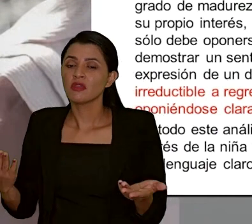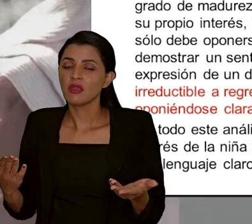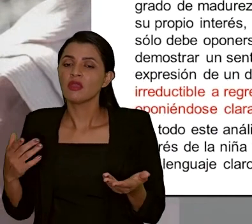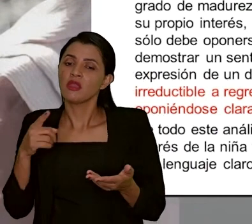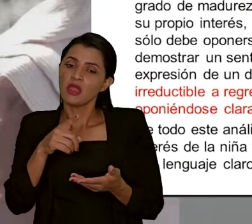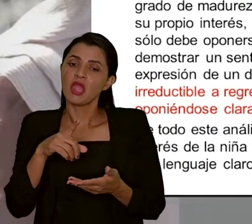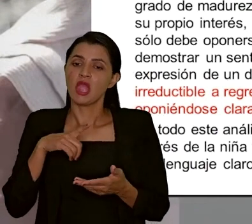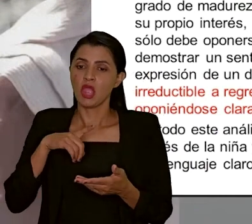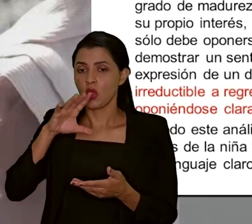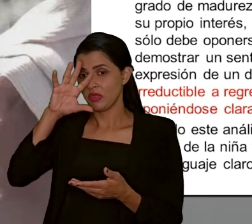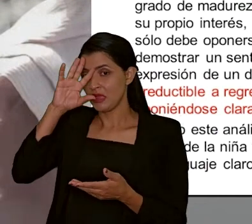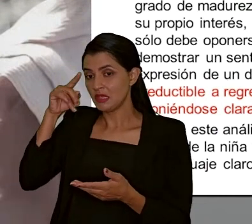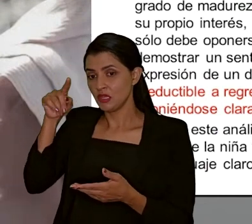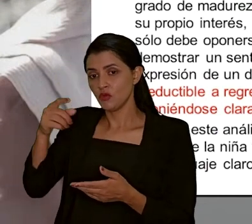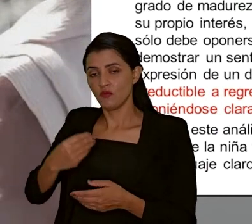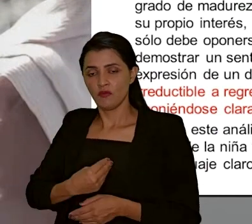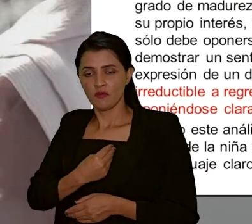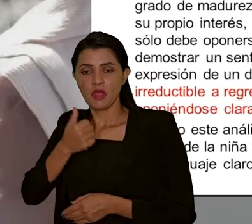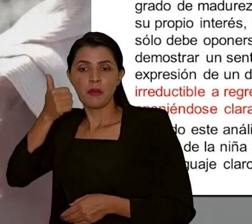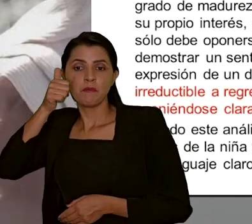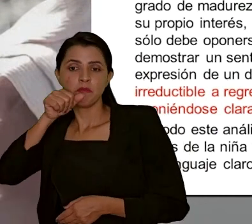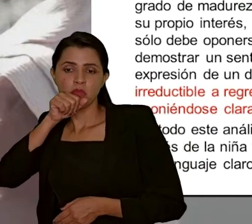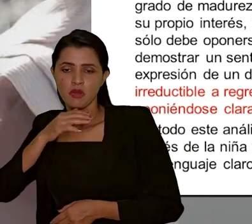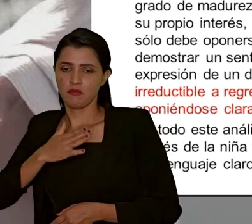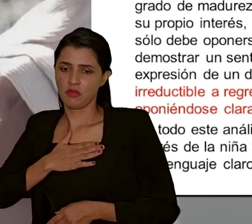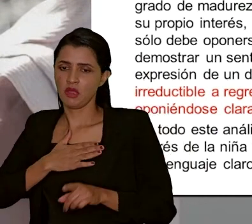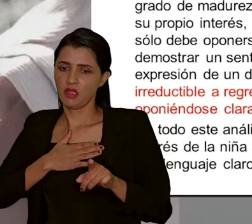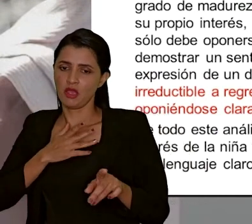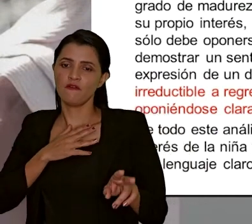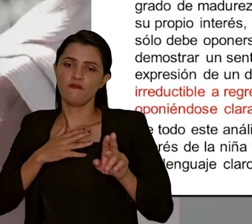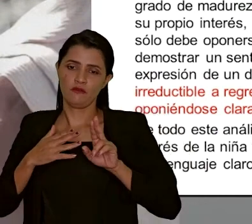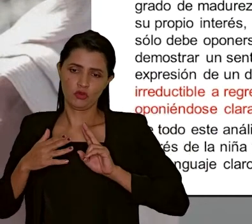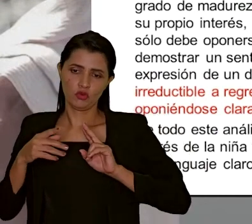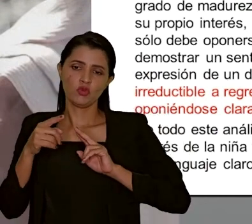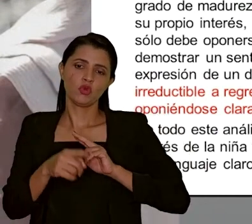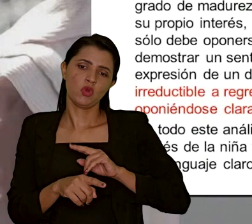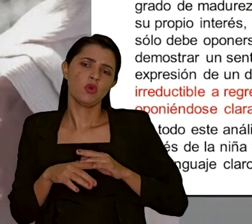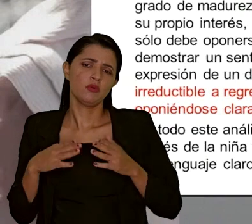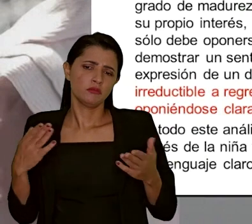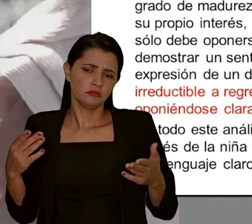ella. El juez analiza, la opinión del niño pueden ser decisivas